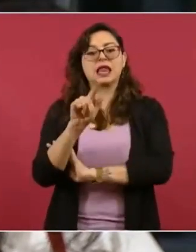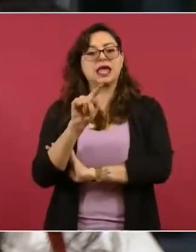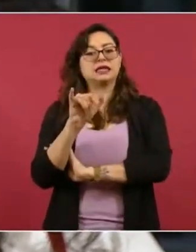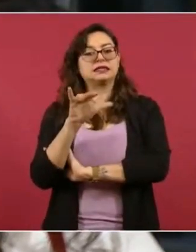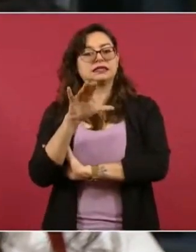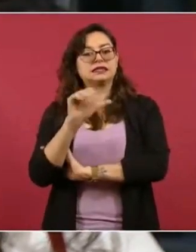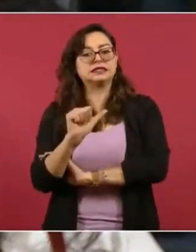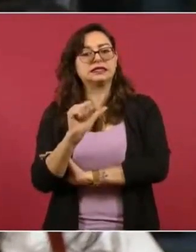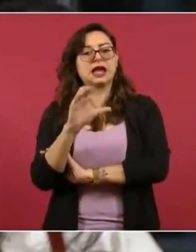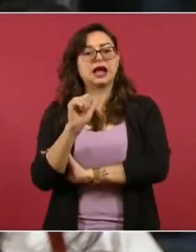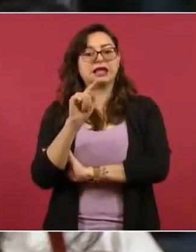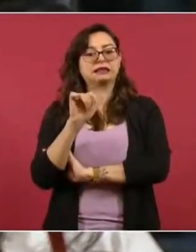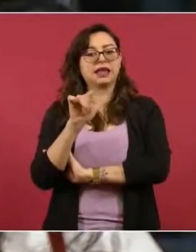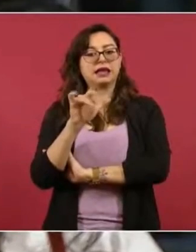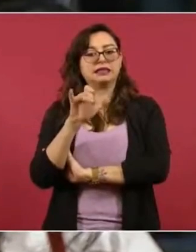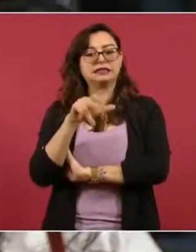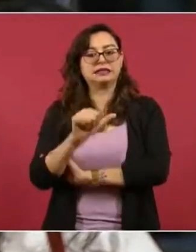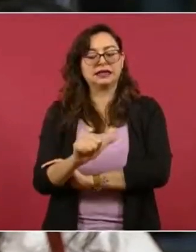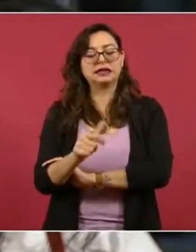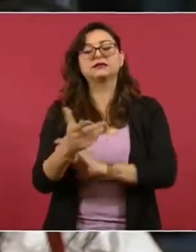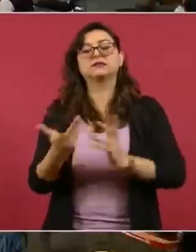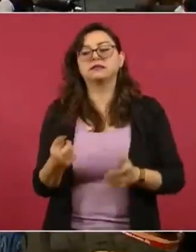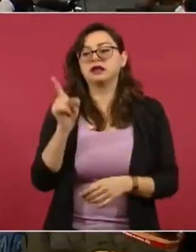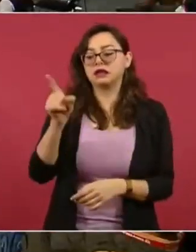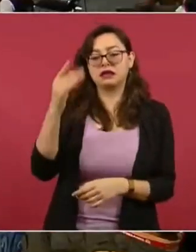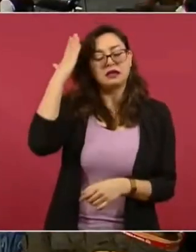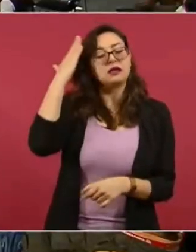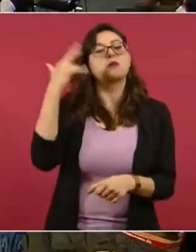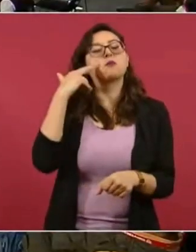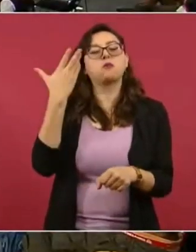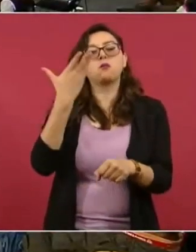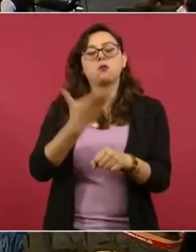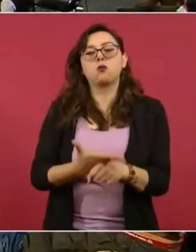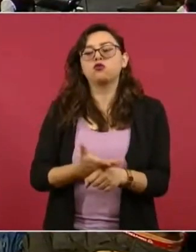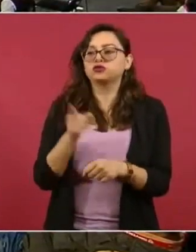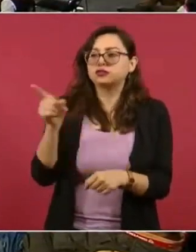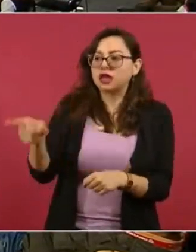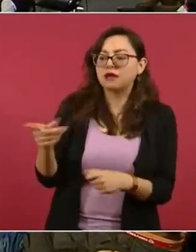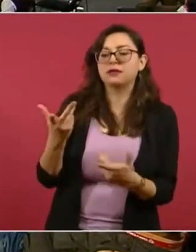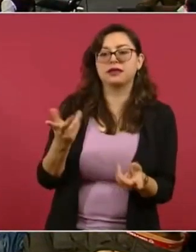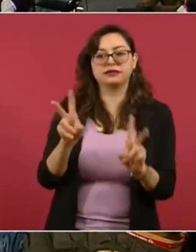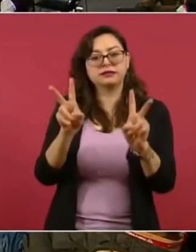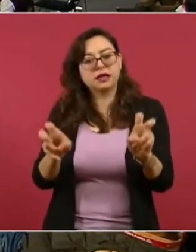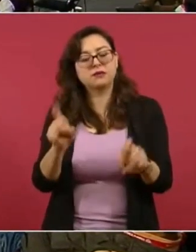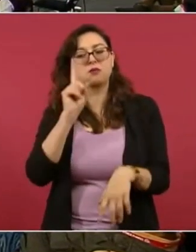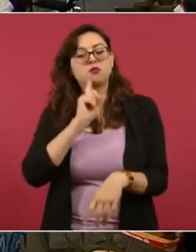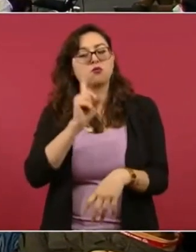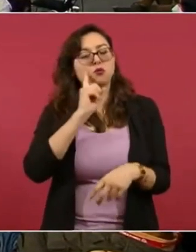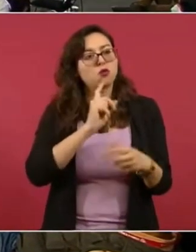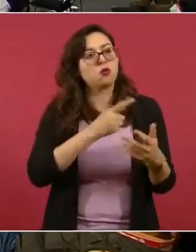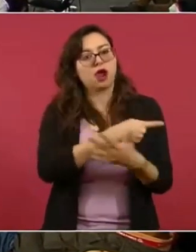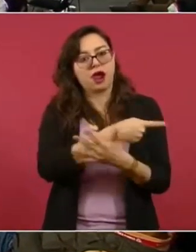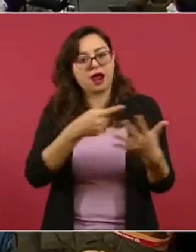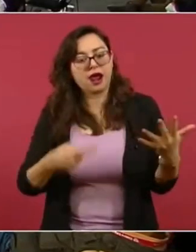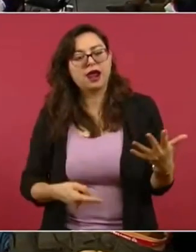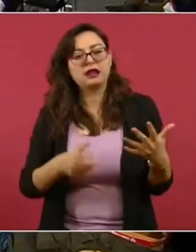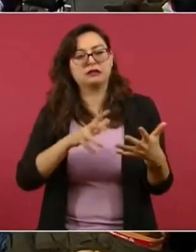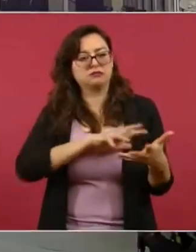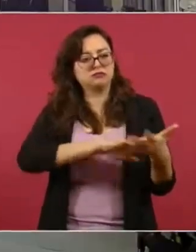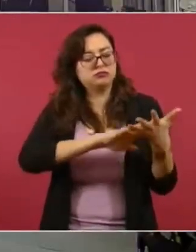Soto Acosta titular de la fiscalía especializada en delitos de violencia contra las mujeres y trata de personas